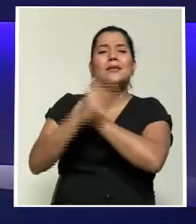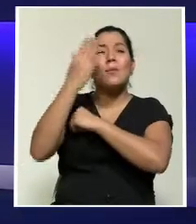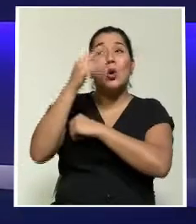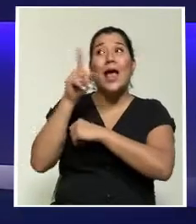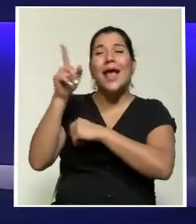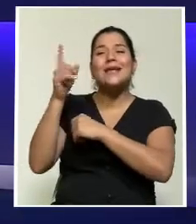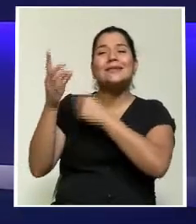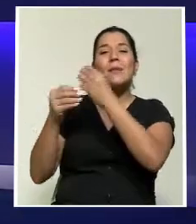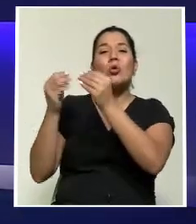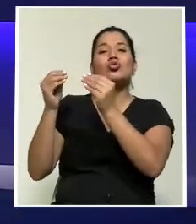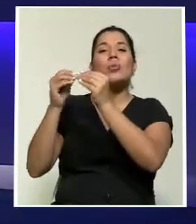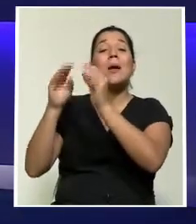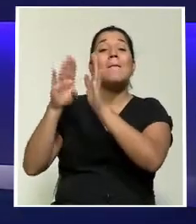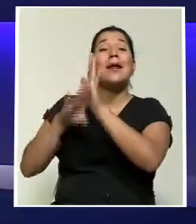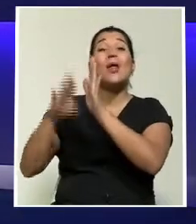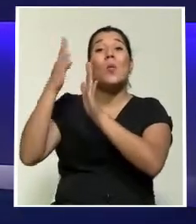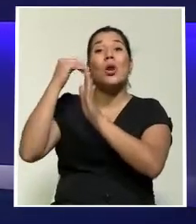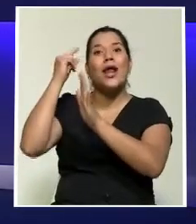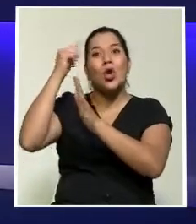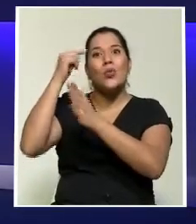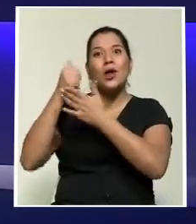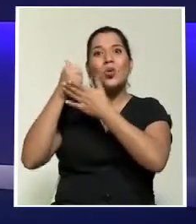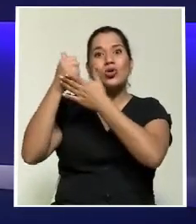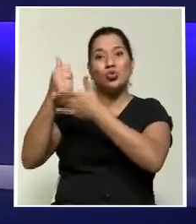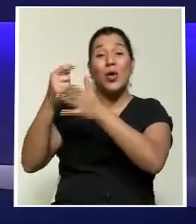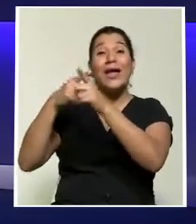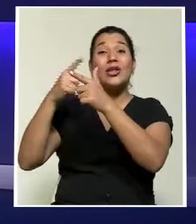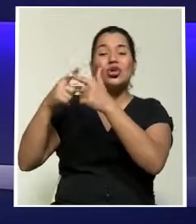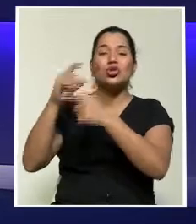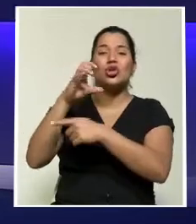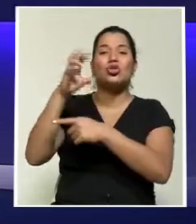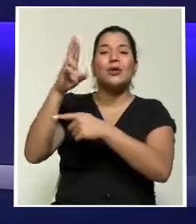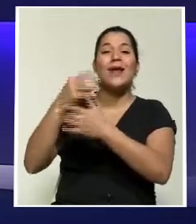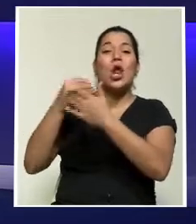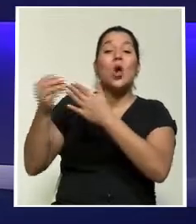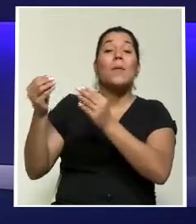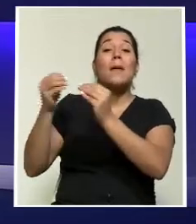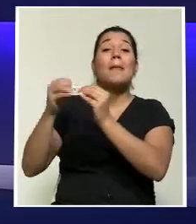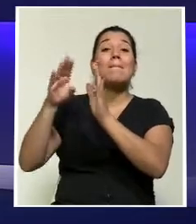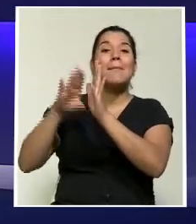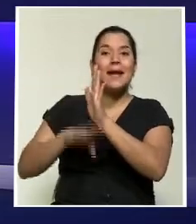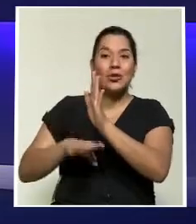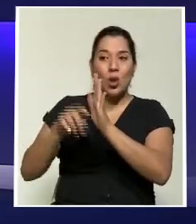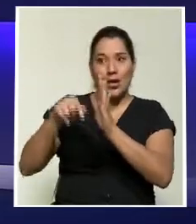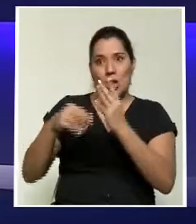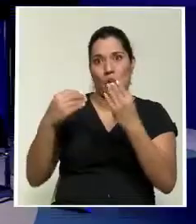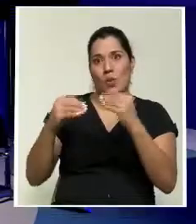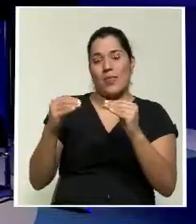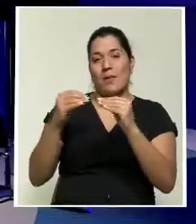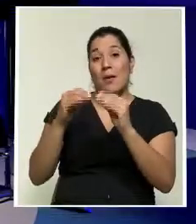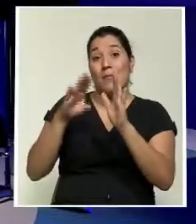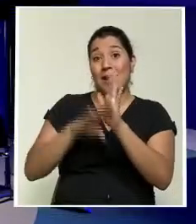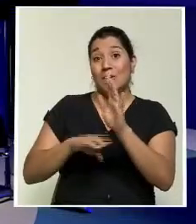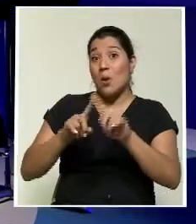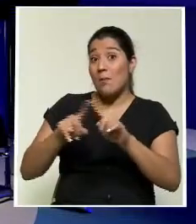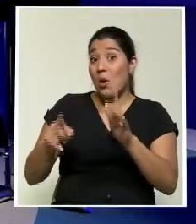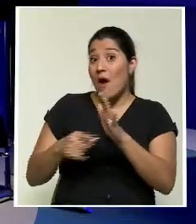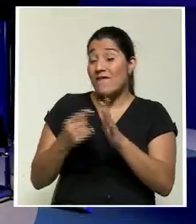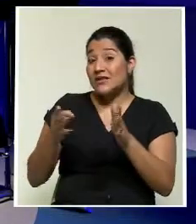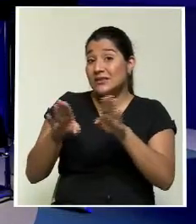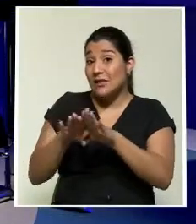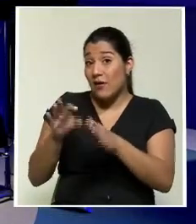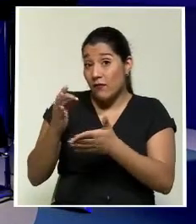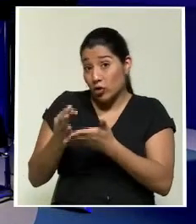estos subsidios, pero bueno, en algunos momentos de crisis se cierran fronteras, ¿verdad? Entonces, como ahora. exacto. Entonces,